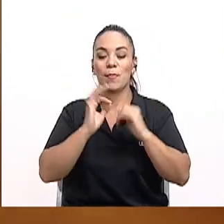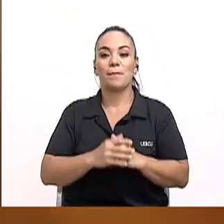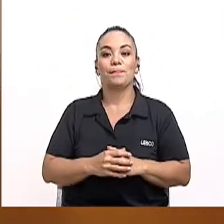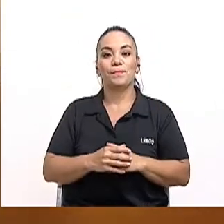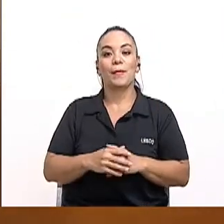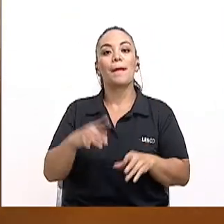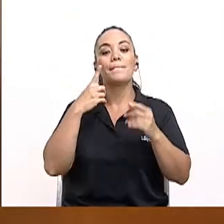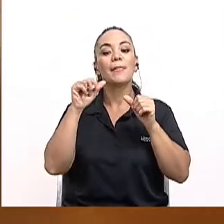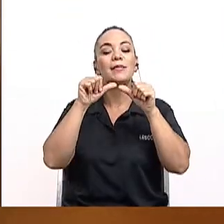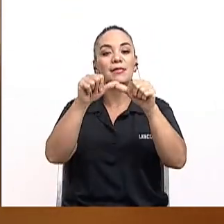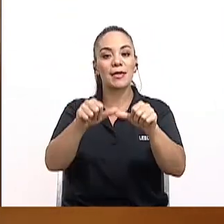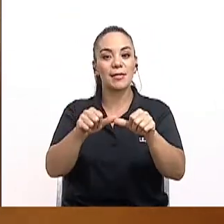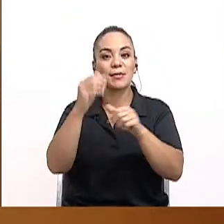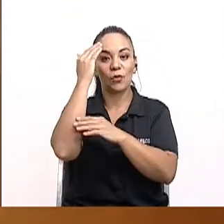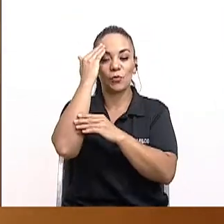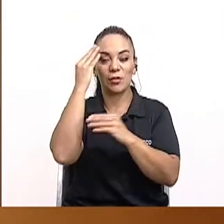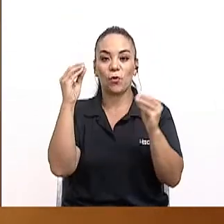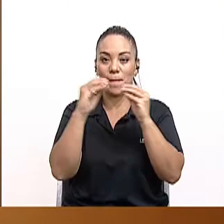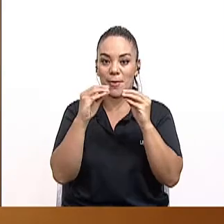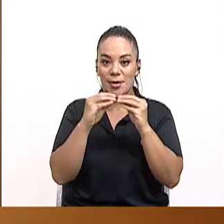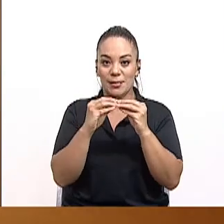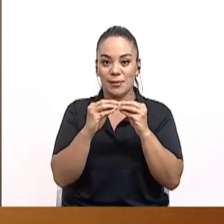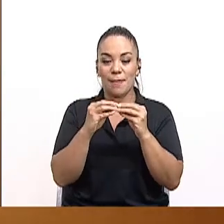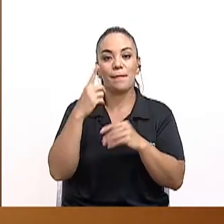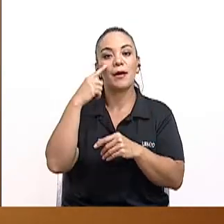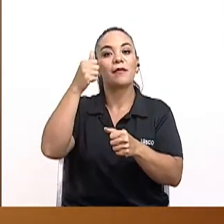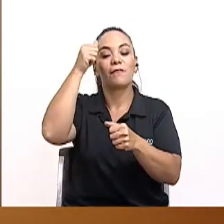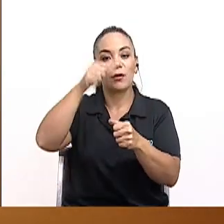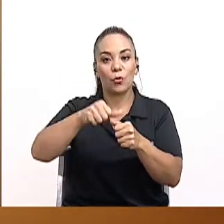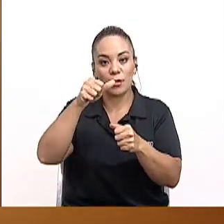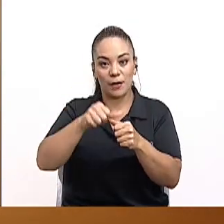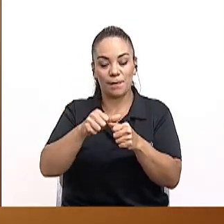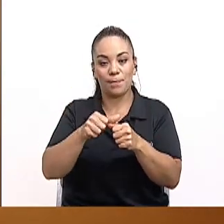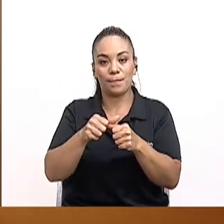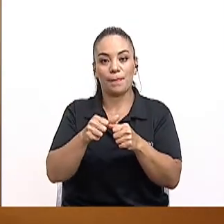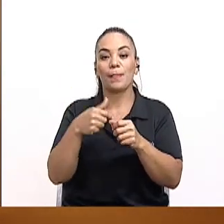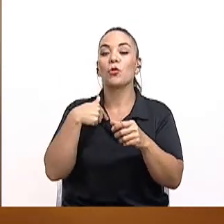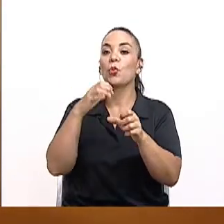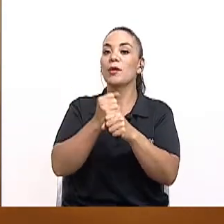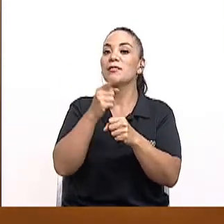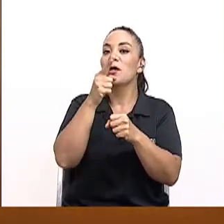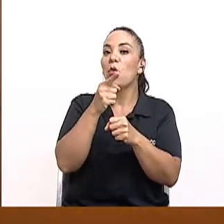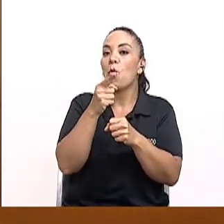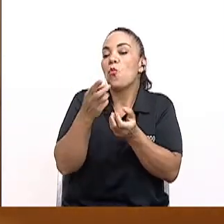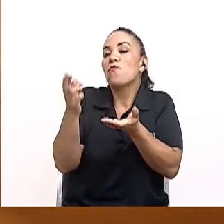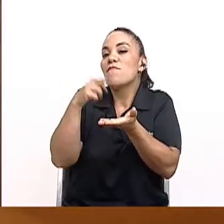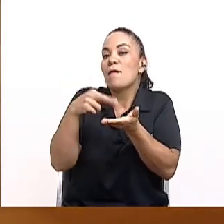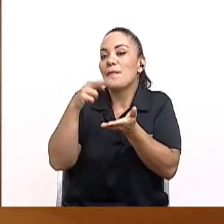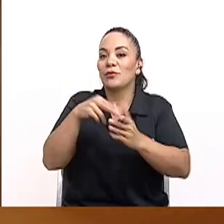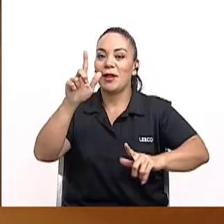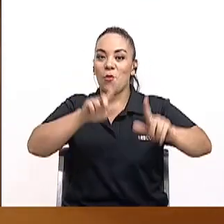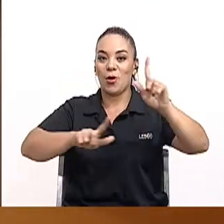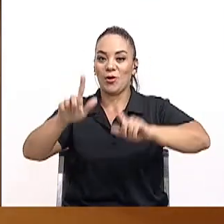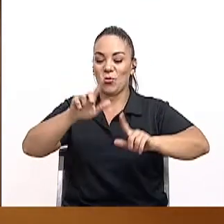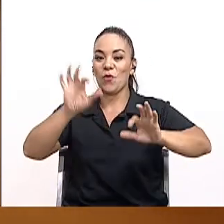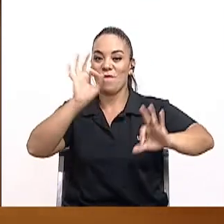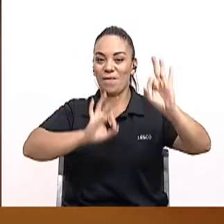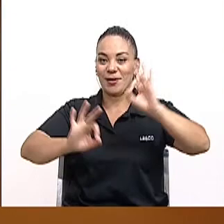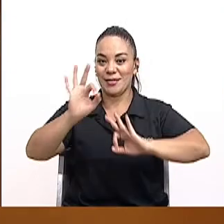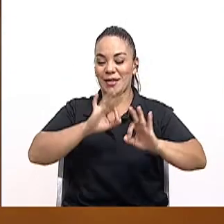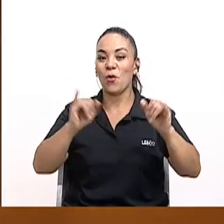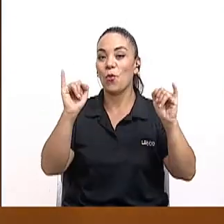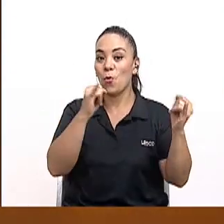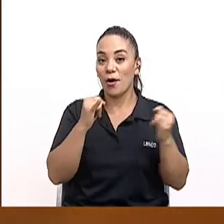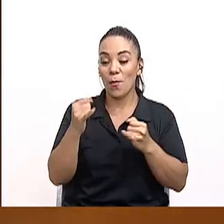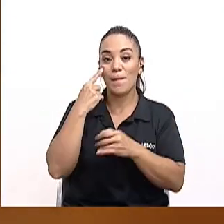Para seguir conociendo más y para recordar, les hice un repaso desde el laboratorio de física. Un jueguito